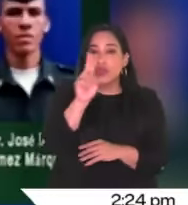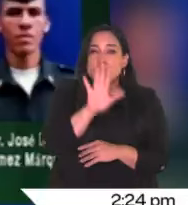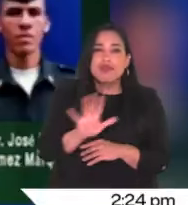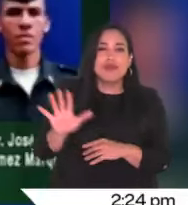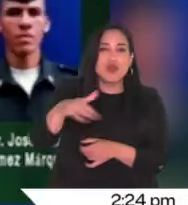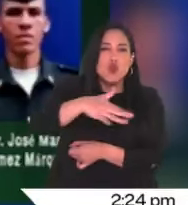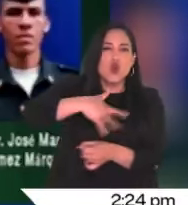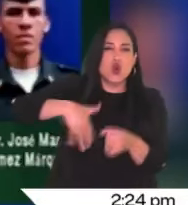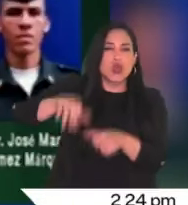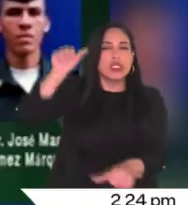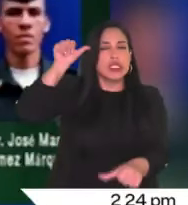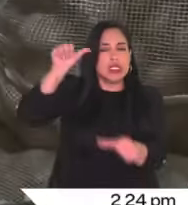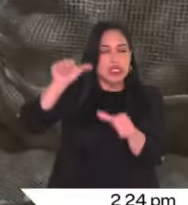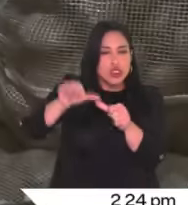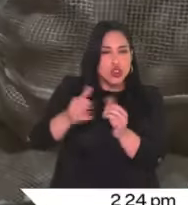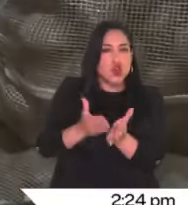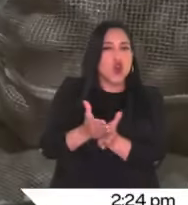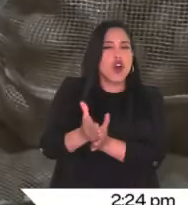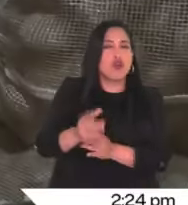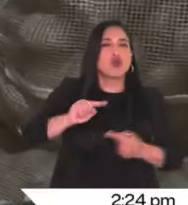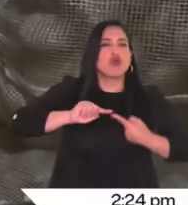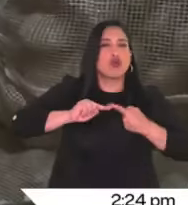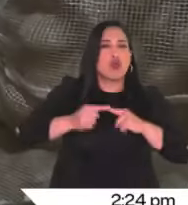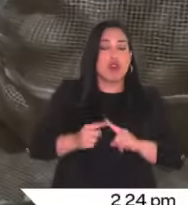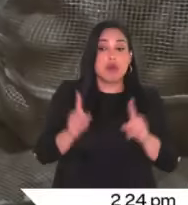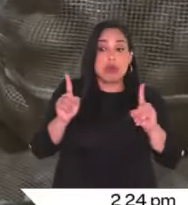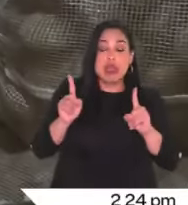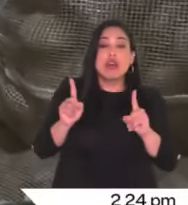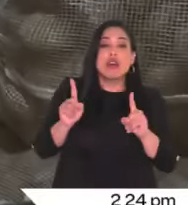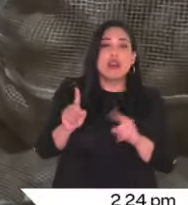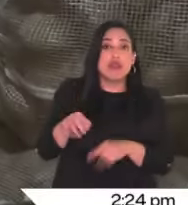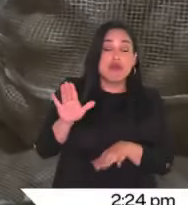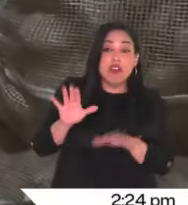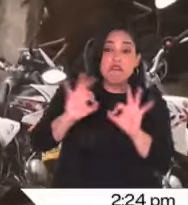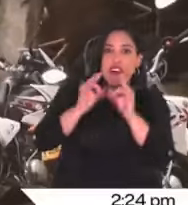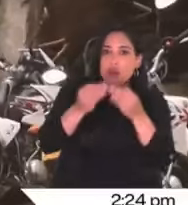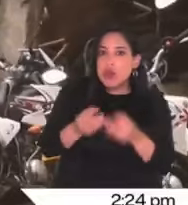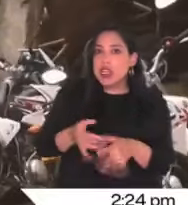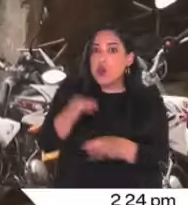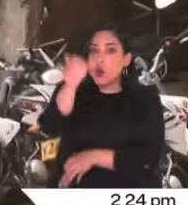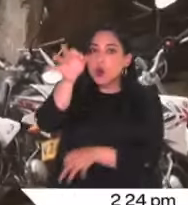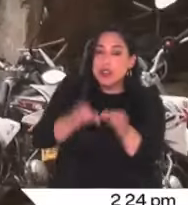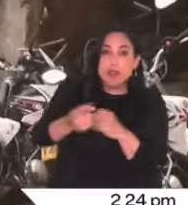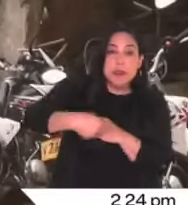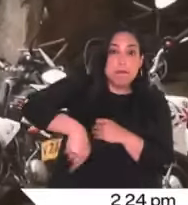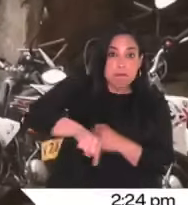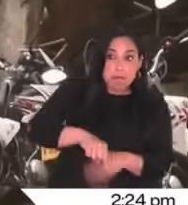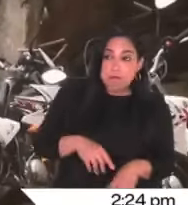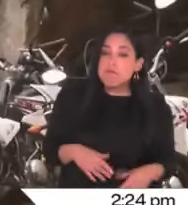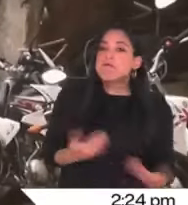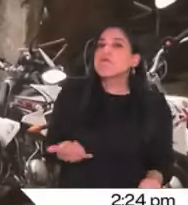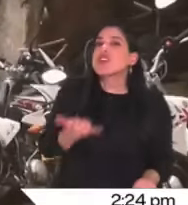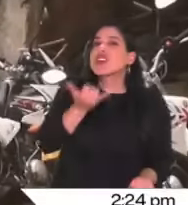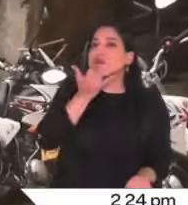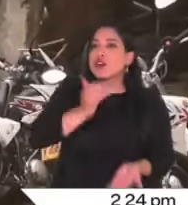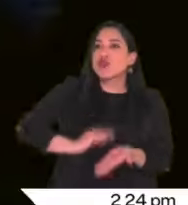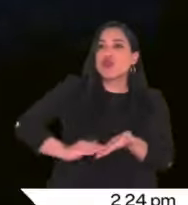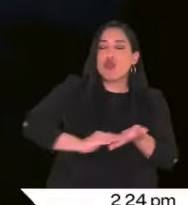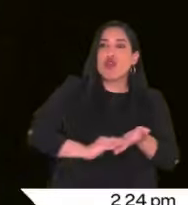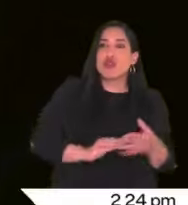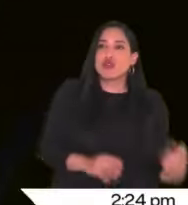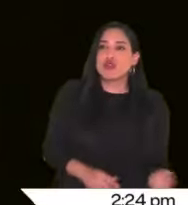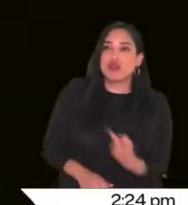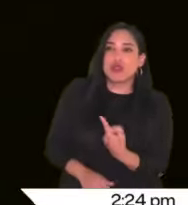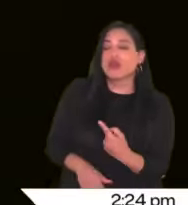país sigue recordándose. Y pese al paso del tiempo, la deuda con las familias de las víctimas sigue pendiente. Así se refleja en